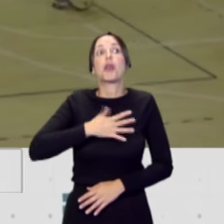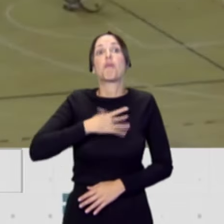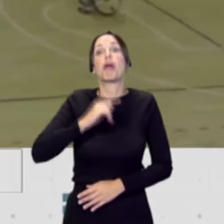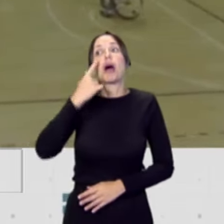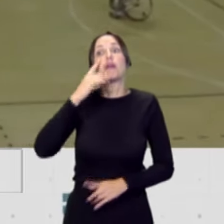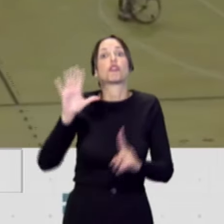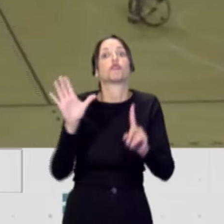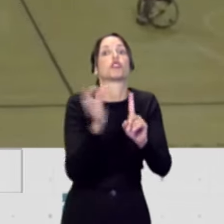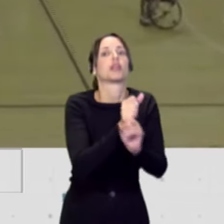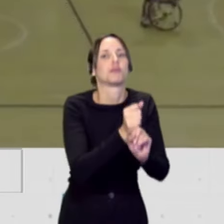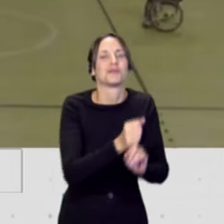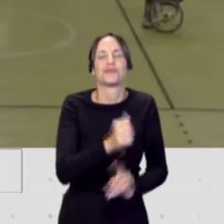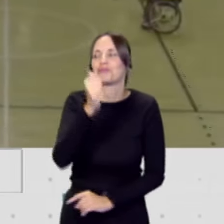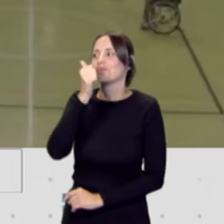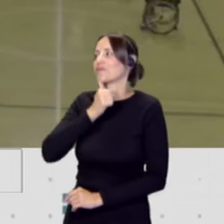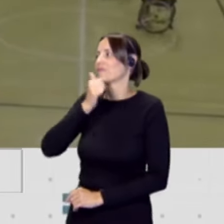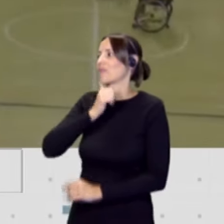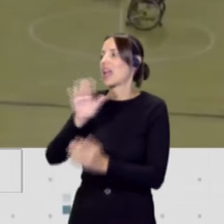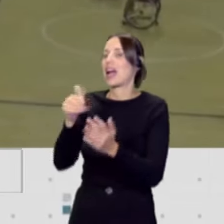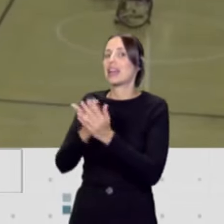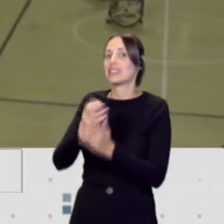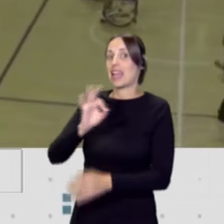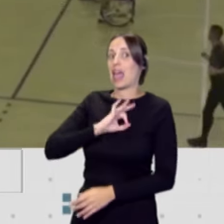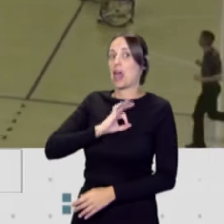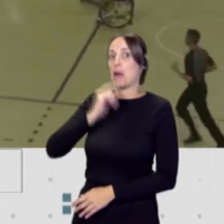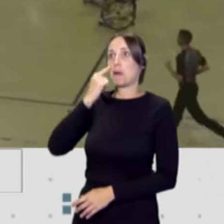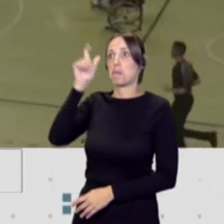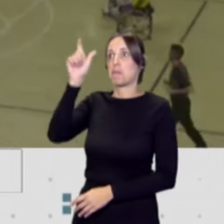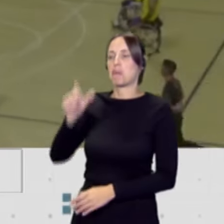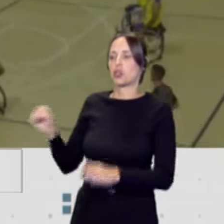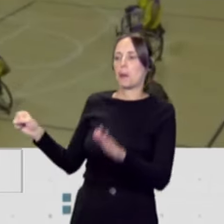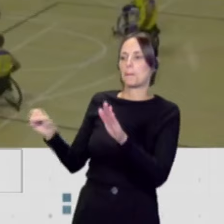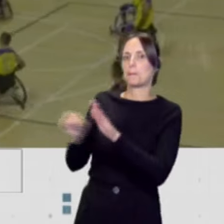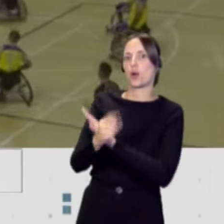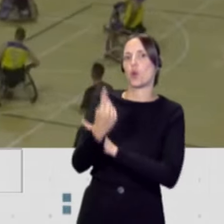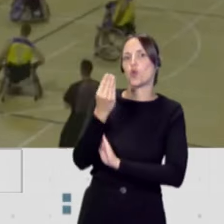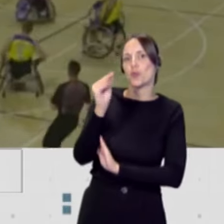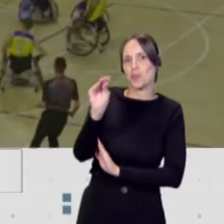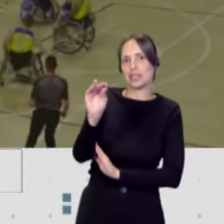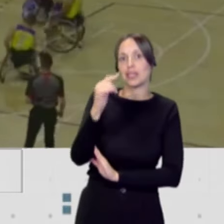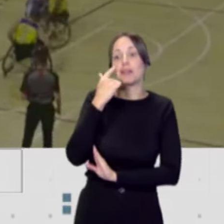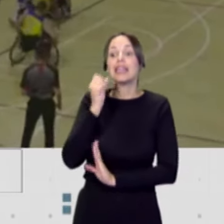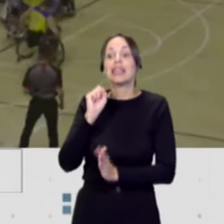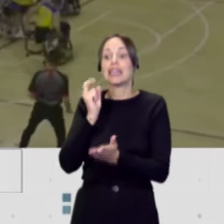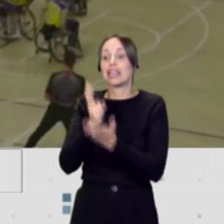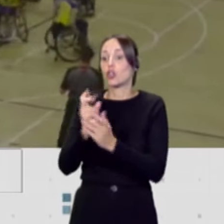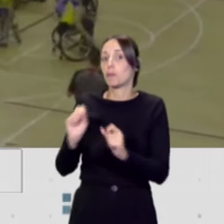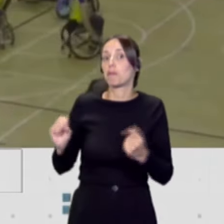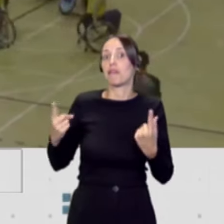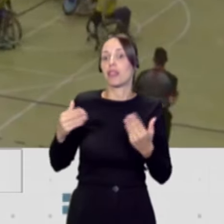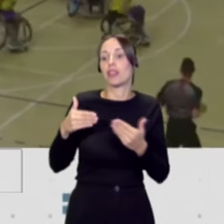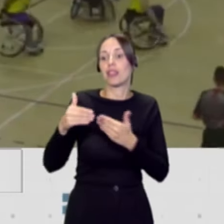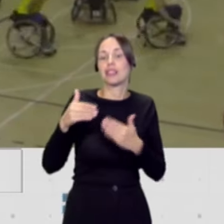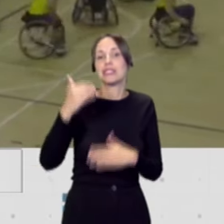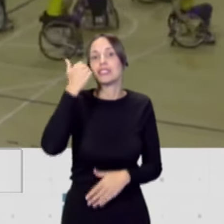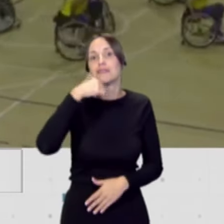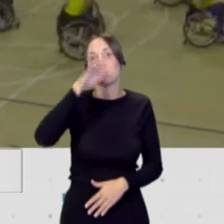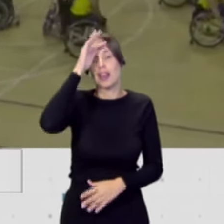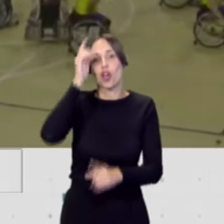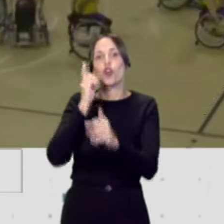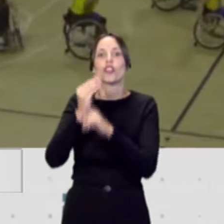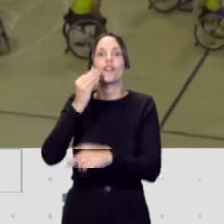se pueda, ¿no? Como dices, hasta enero con ese refuerzo. El primer objetivo, el primer reto este fin de semana, arranca la Liga ante Ferrol. ¿Cómo se le